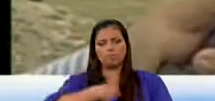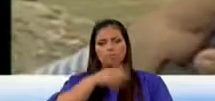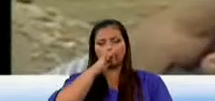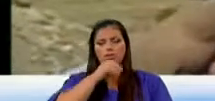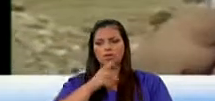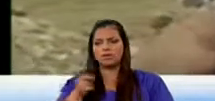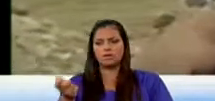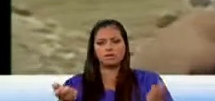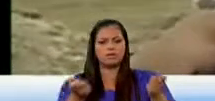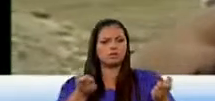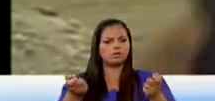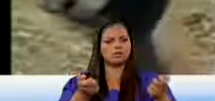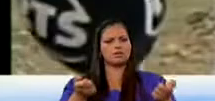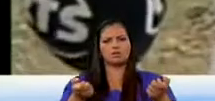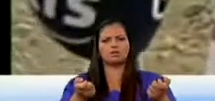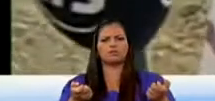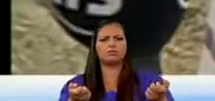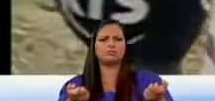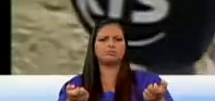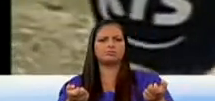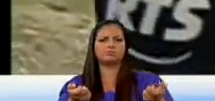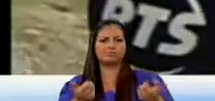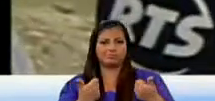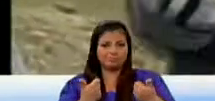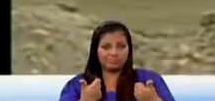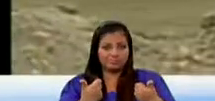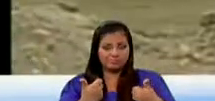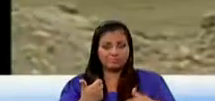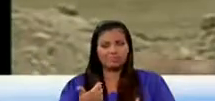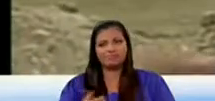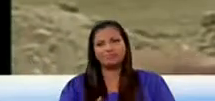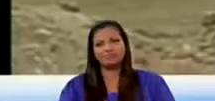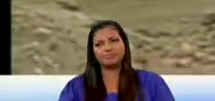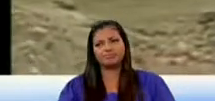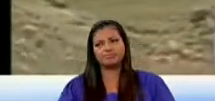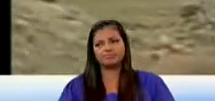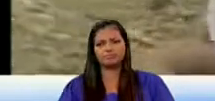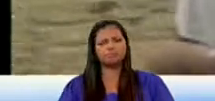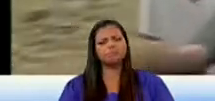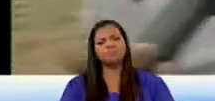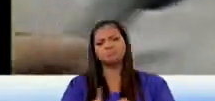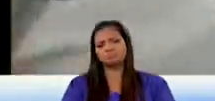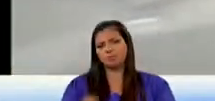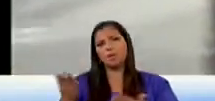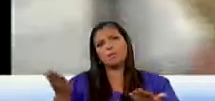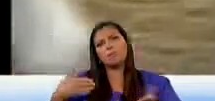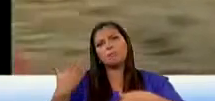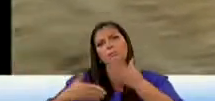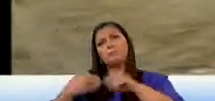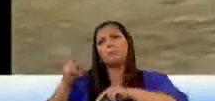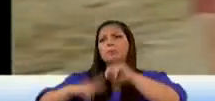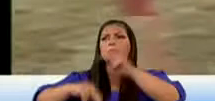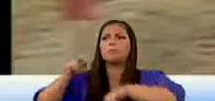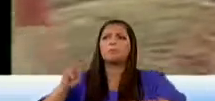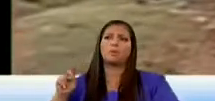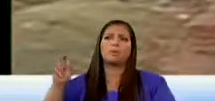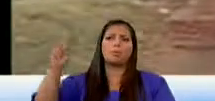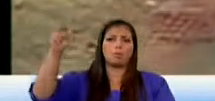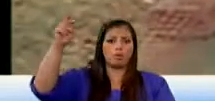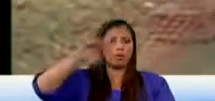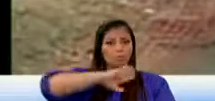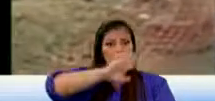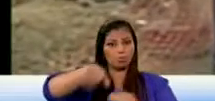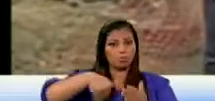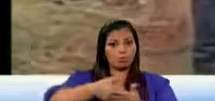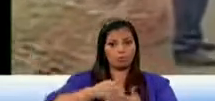tráfico. Señor, ¿y si lo utilizará en el paso elevado? Lógico. ¿Sí? Bueno, una persona sí, otros no.